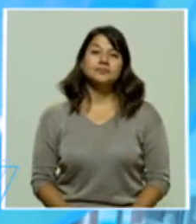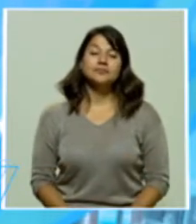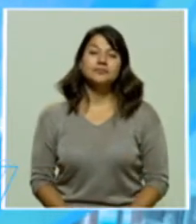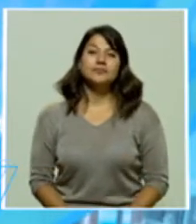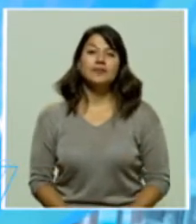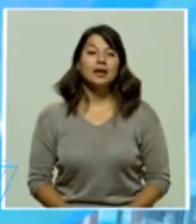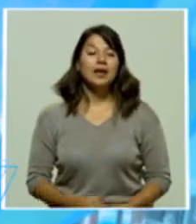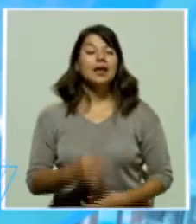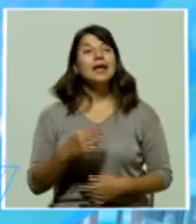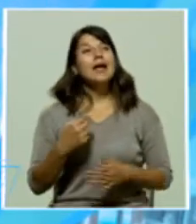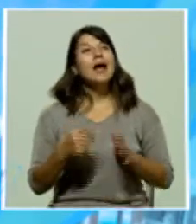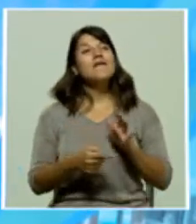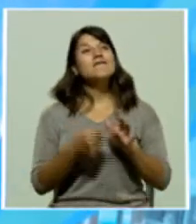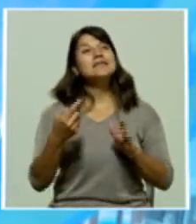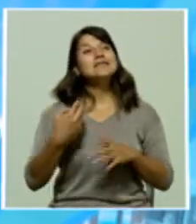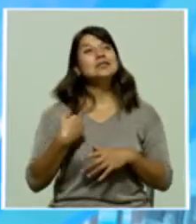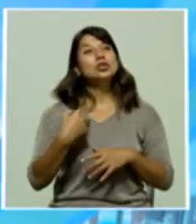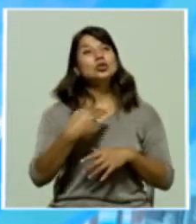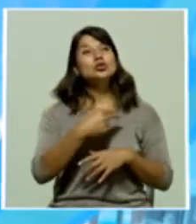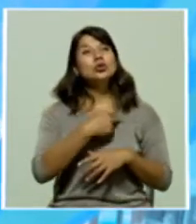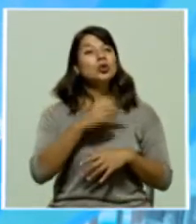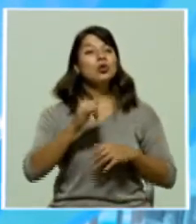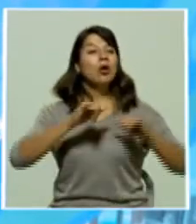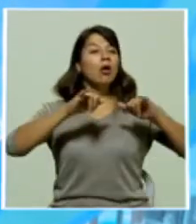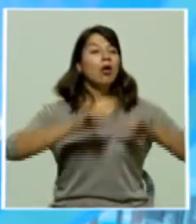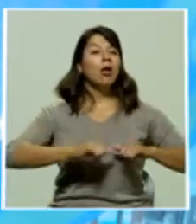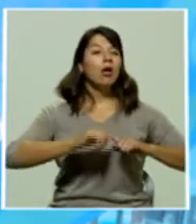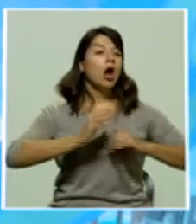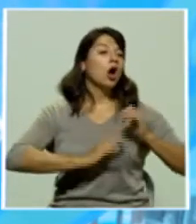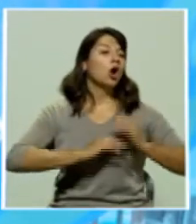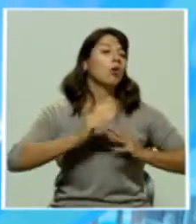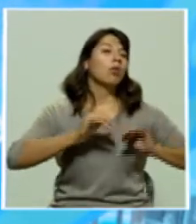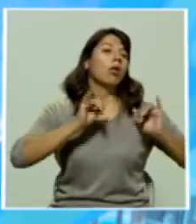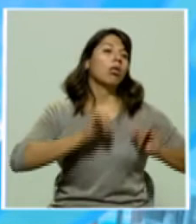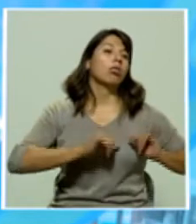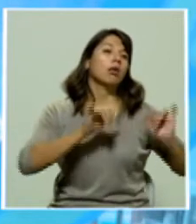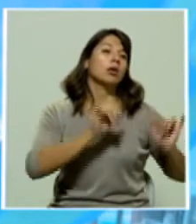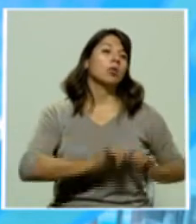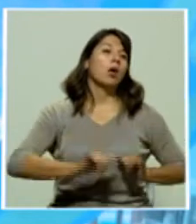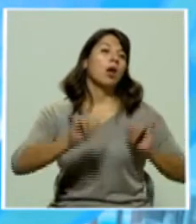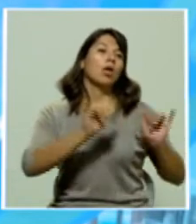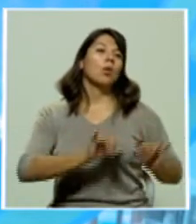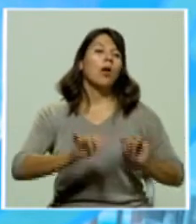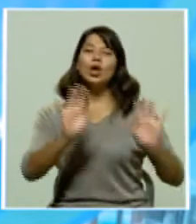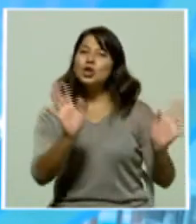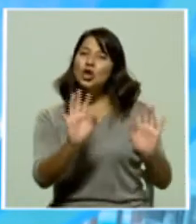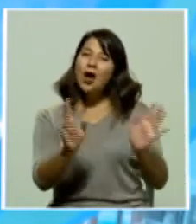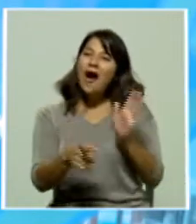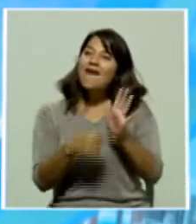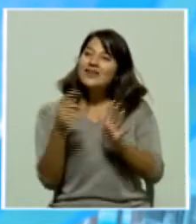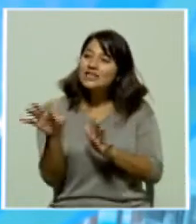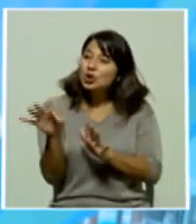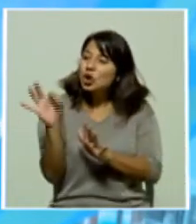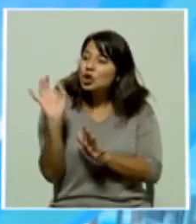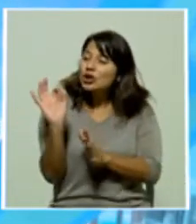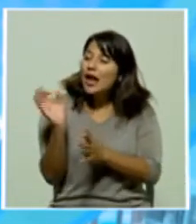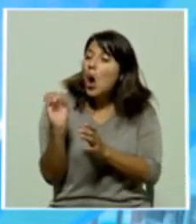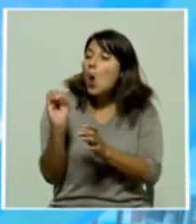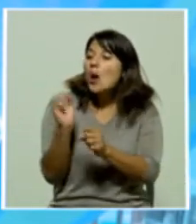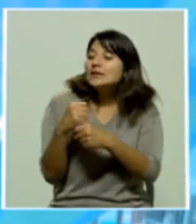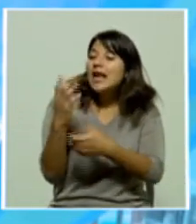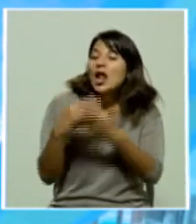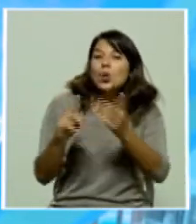saliéndonos permanentemente de los lugares de confort, de los sitios de confort. A veces uno encuentra un huequito